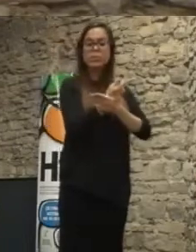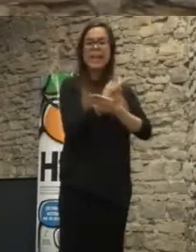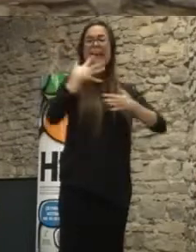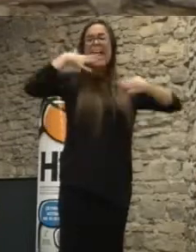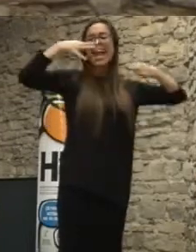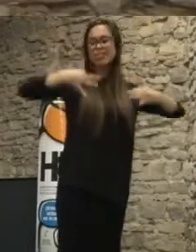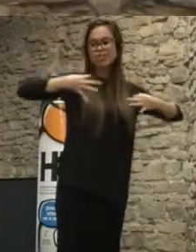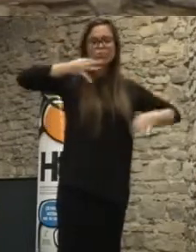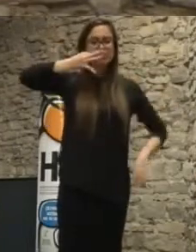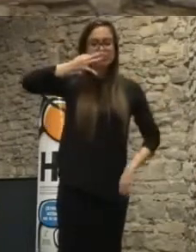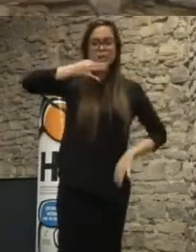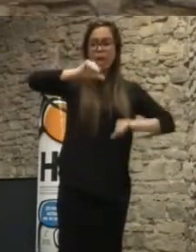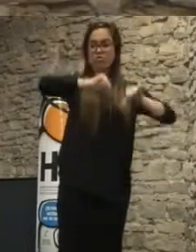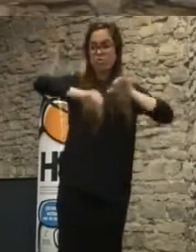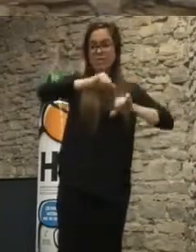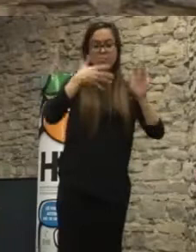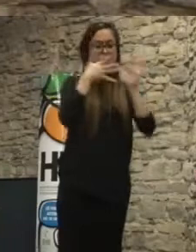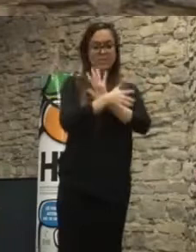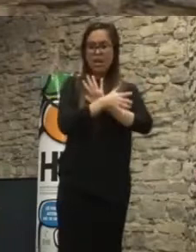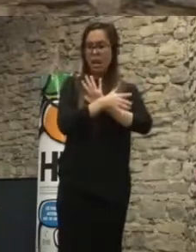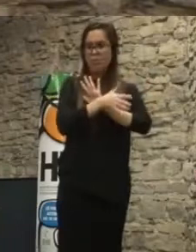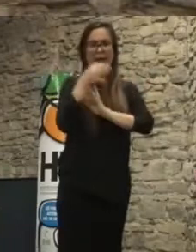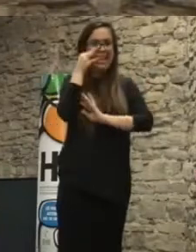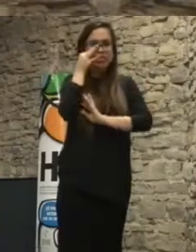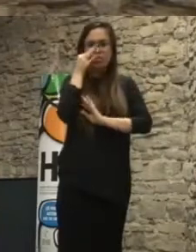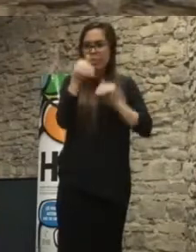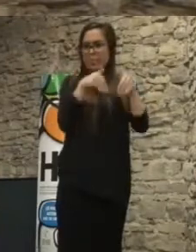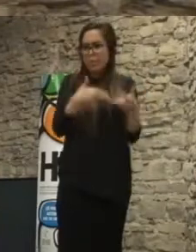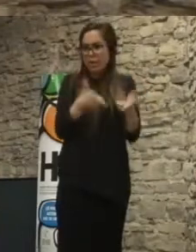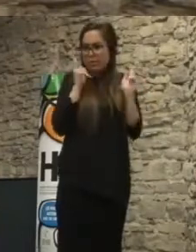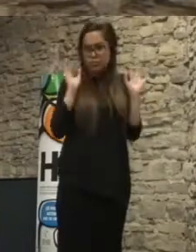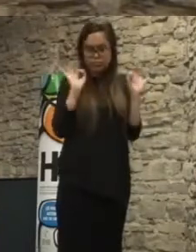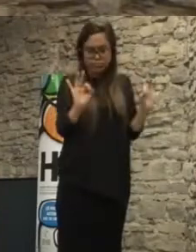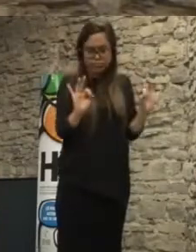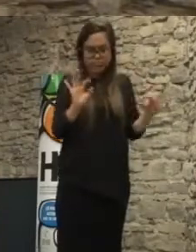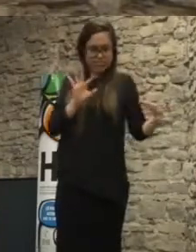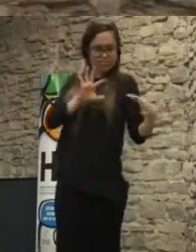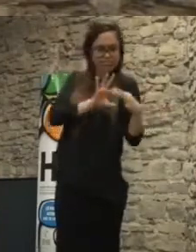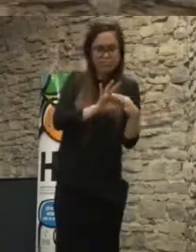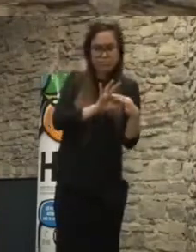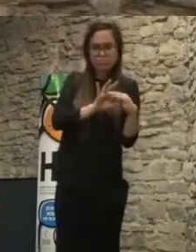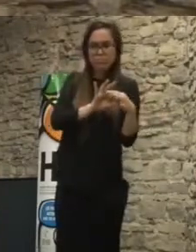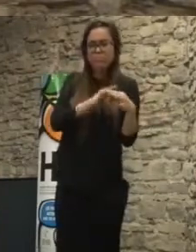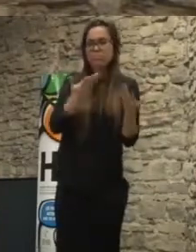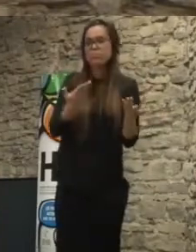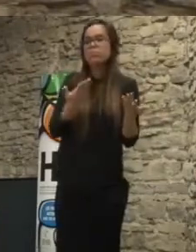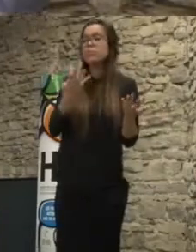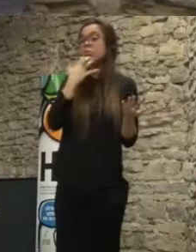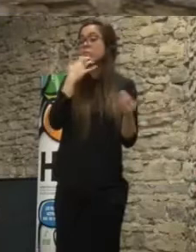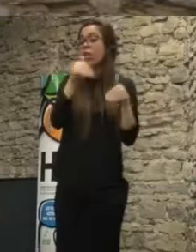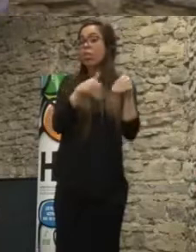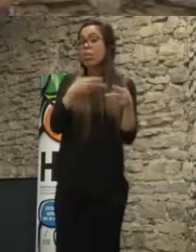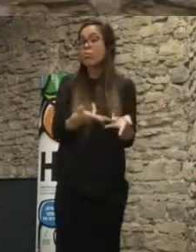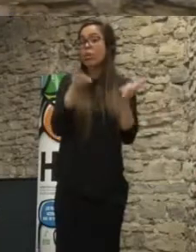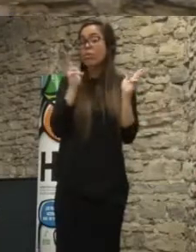asociativo que es un hecho democrático. Es un hecho democrático. Claro, ese hecho democrático dice, bueno, pues tienen tanto derecho